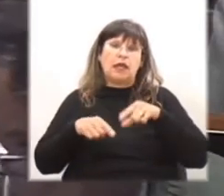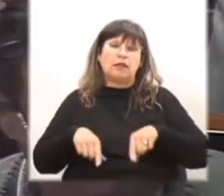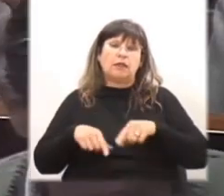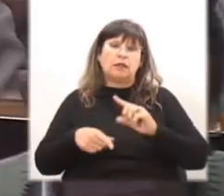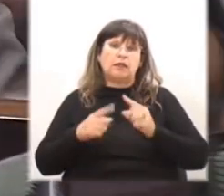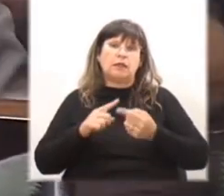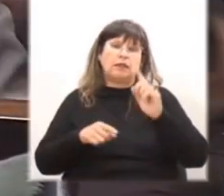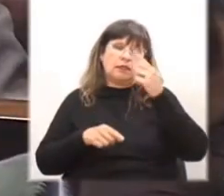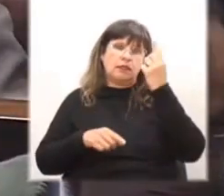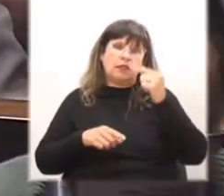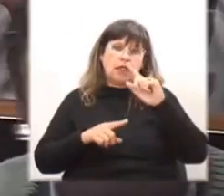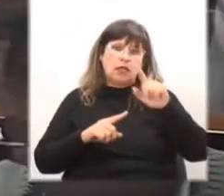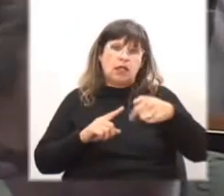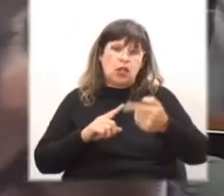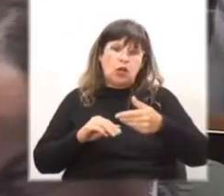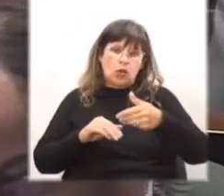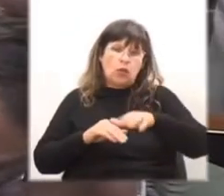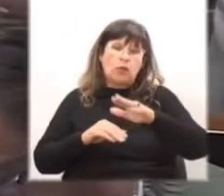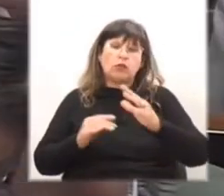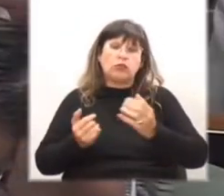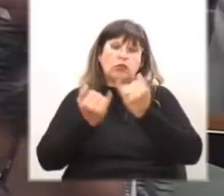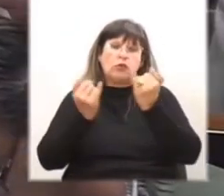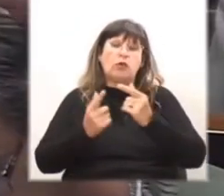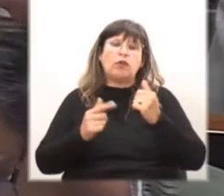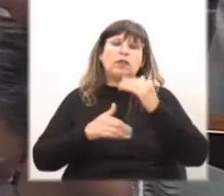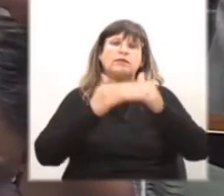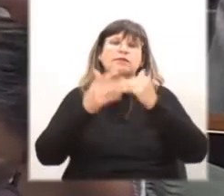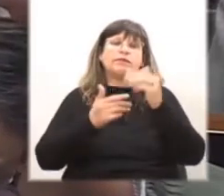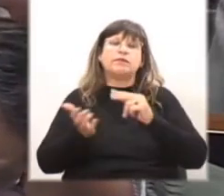los próximos días se estará desarrollando en Salto el